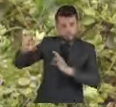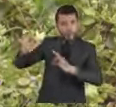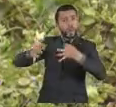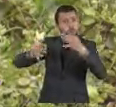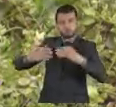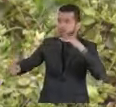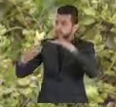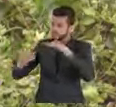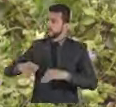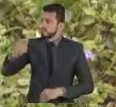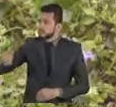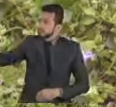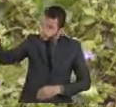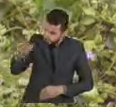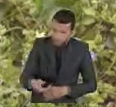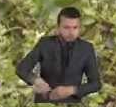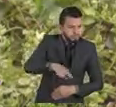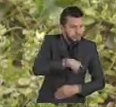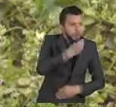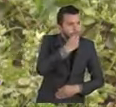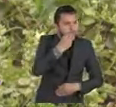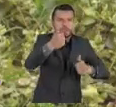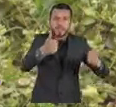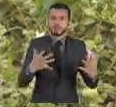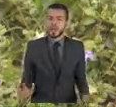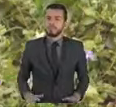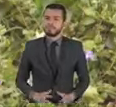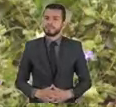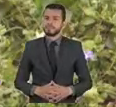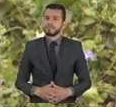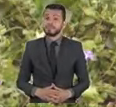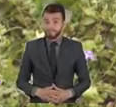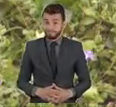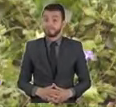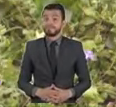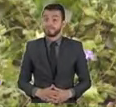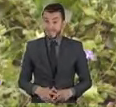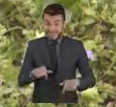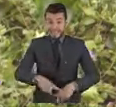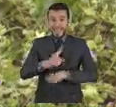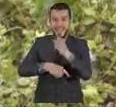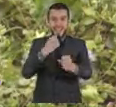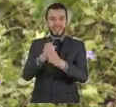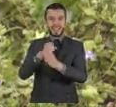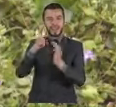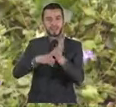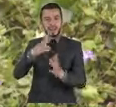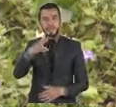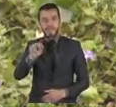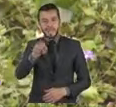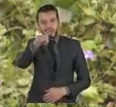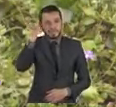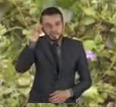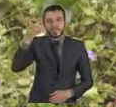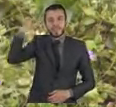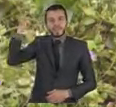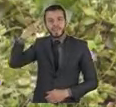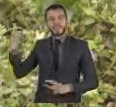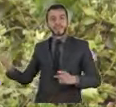más hermosas que hemos hecho este año, en medio de la pandemia, fue la Mercatón